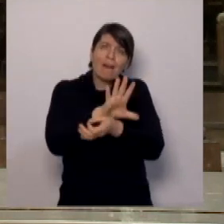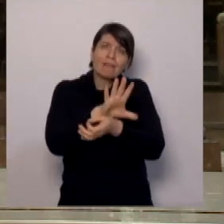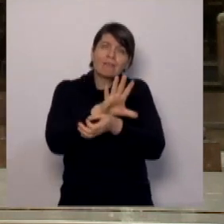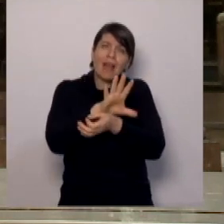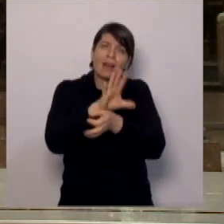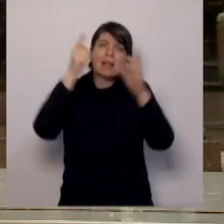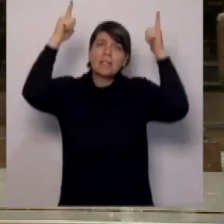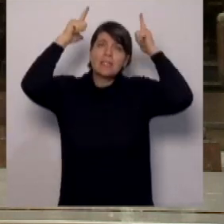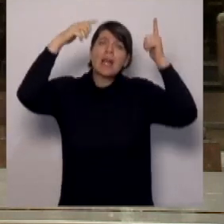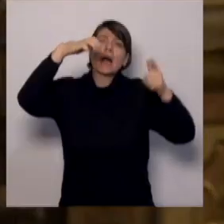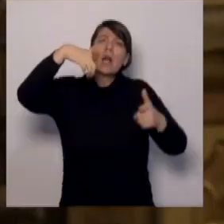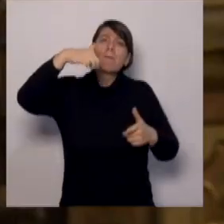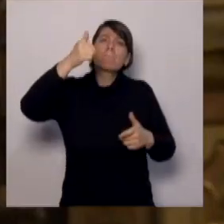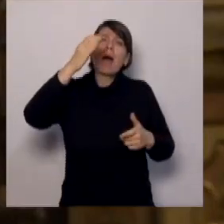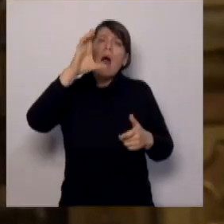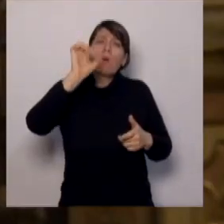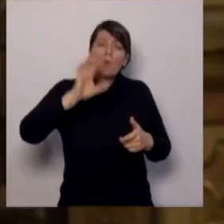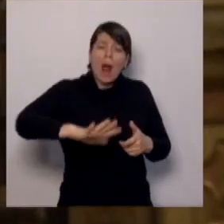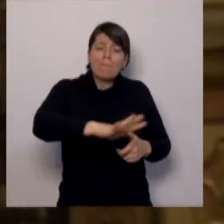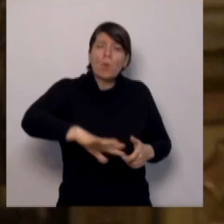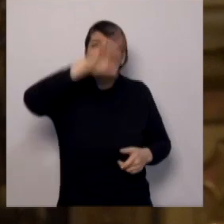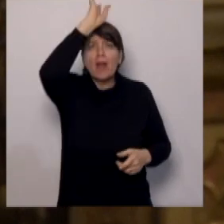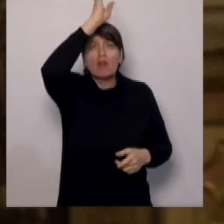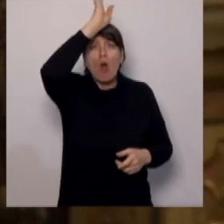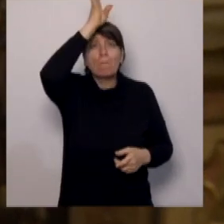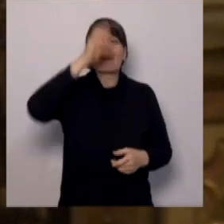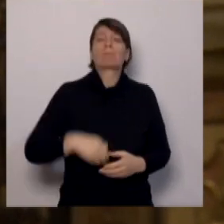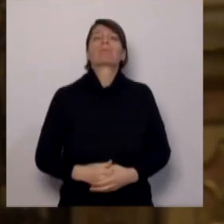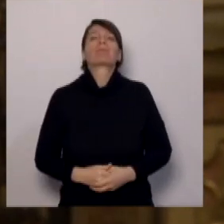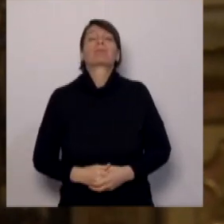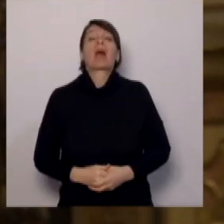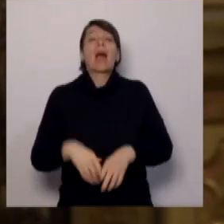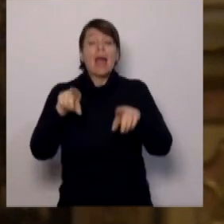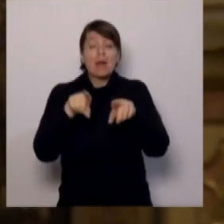Lectura de la carta del apóstol San Pablo a los cristianos de Roma.